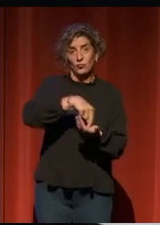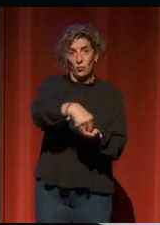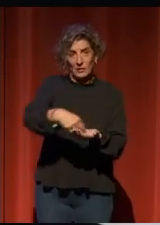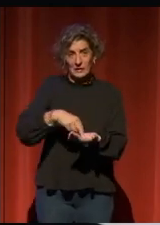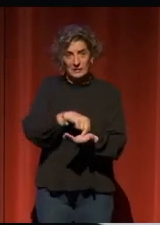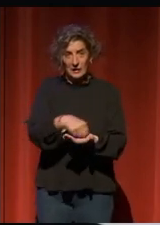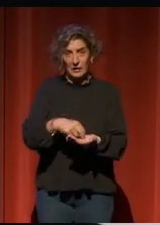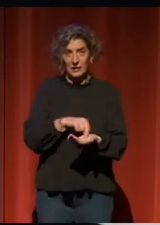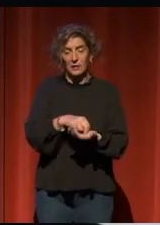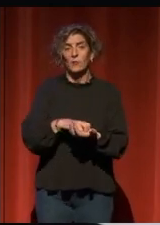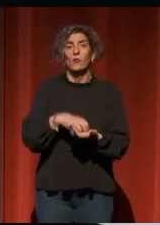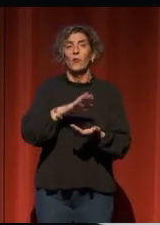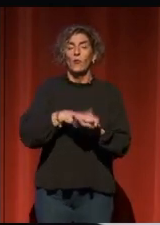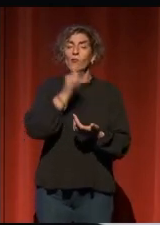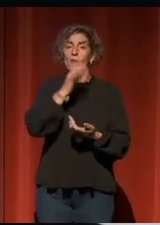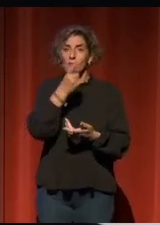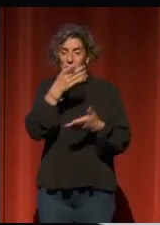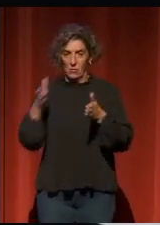no tenga término.